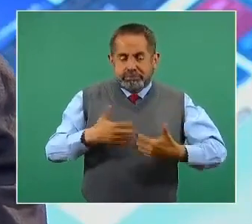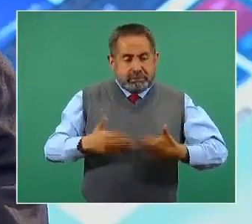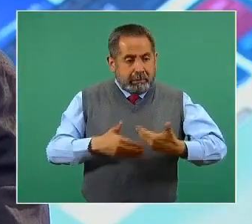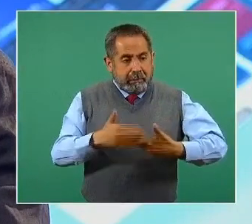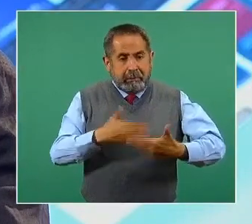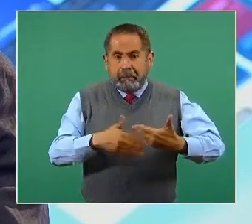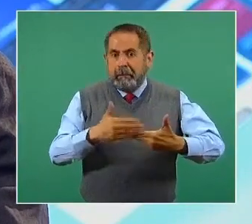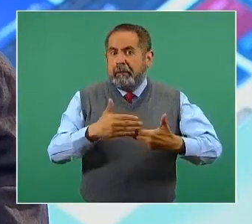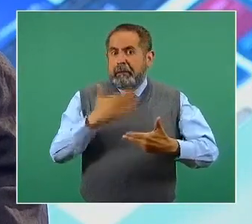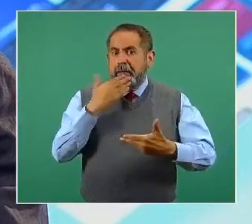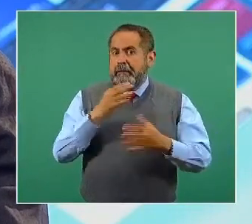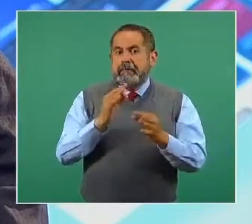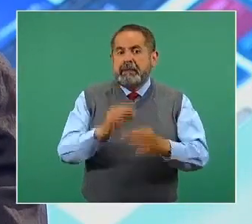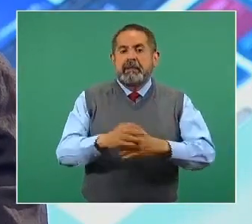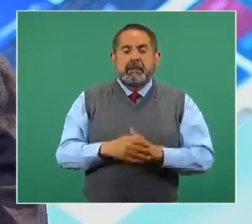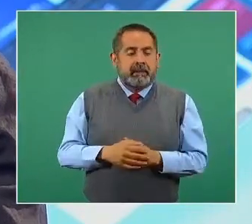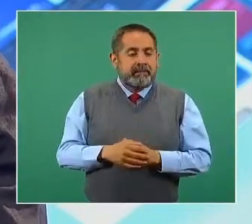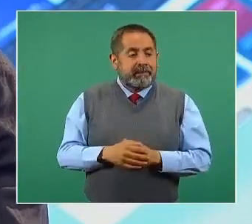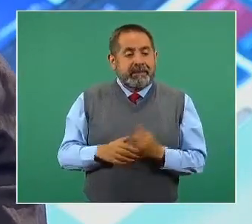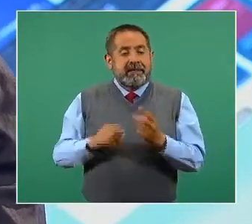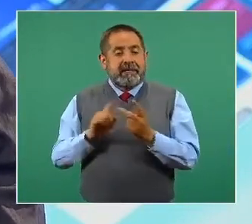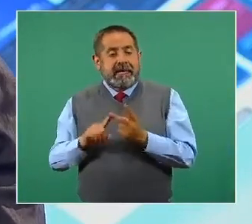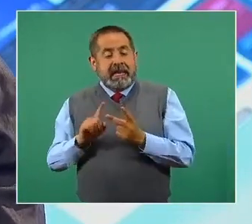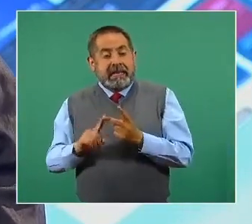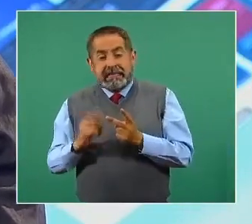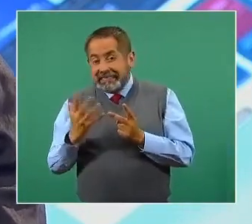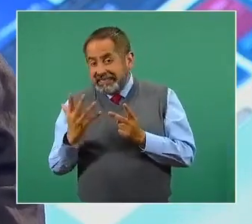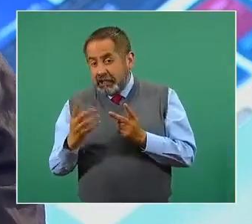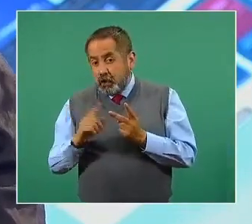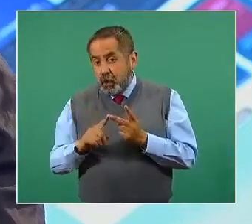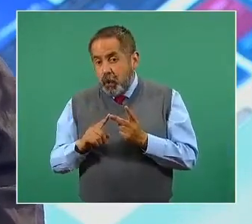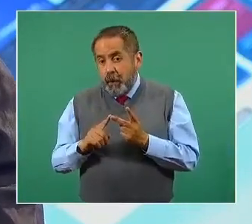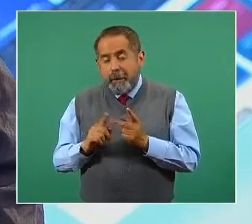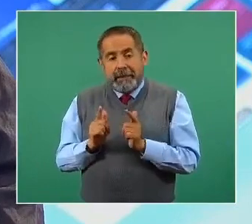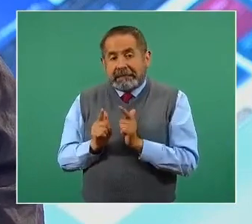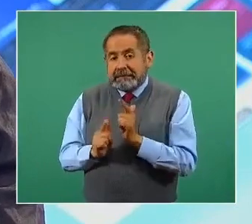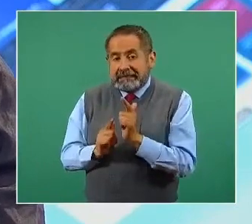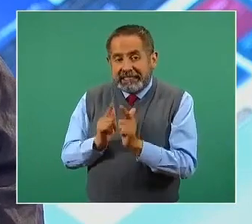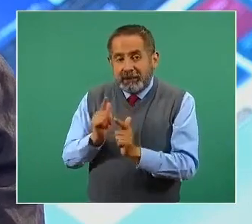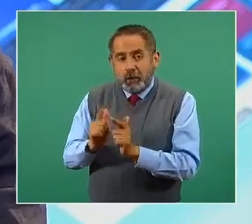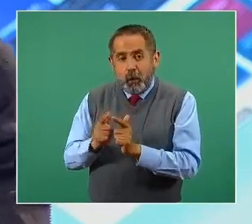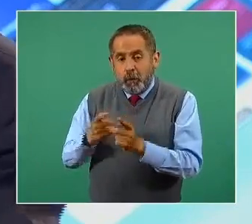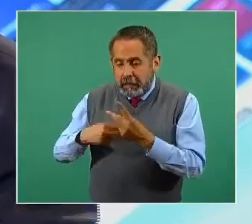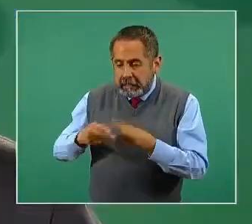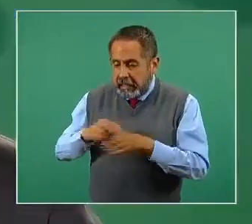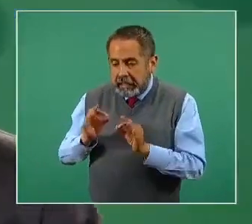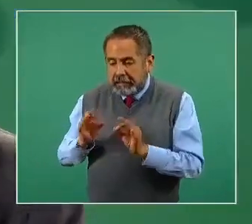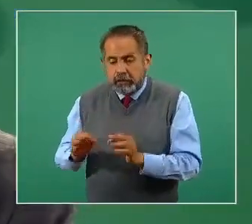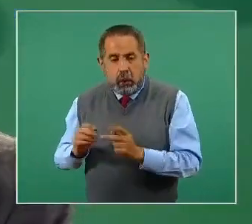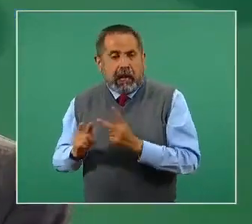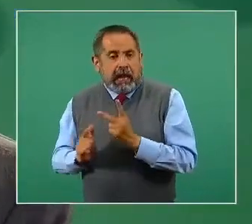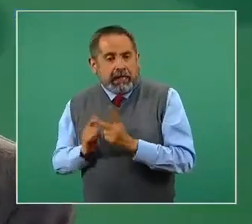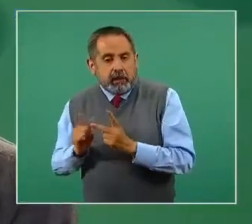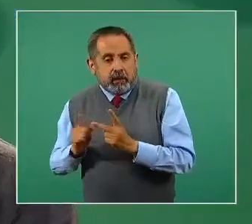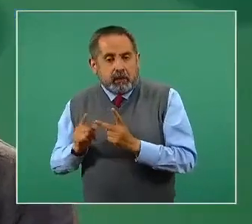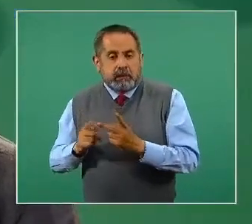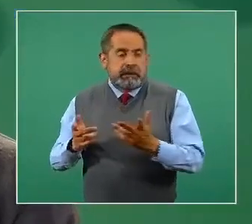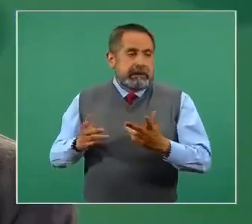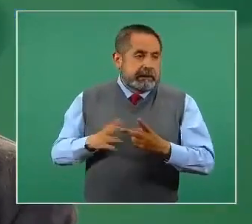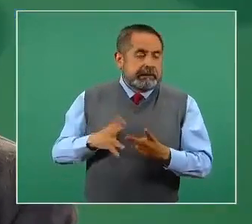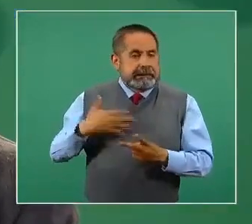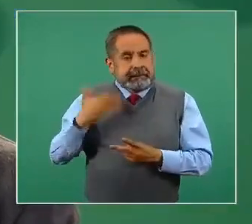vacuna Sputnik, pero el adenovirus 5 crece más lentamente. Al paso de los